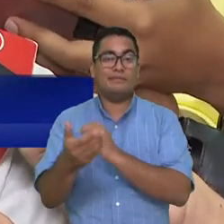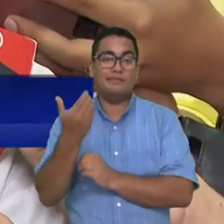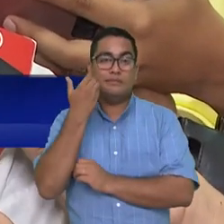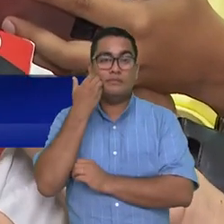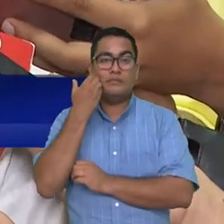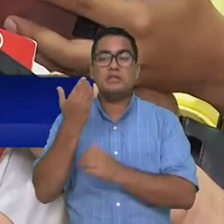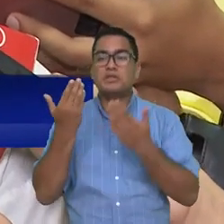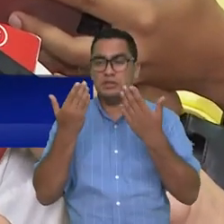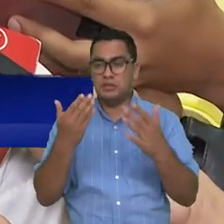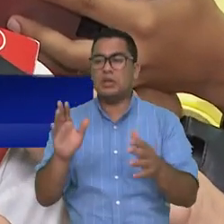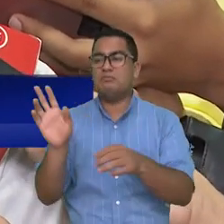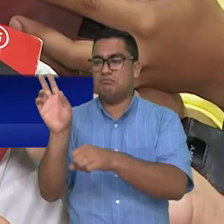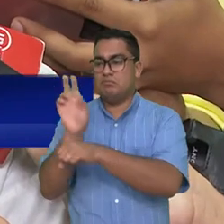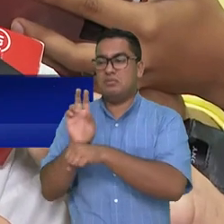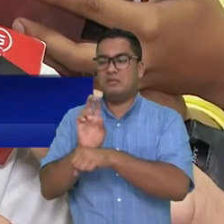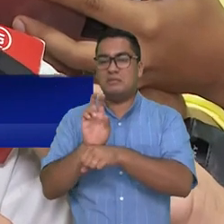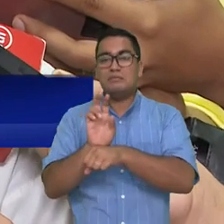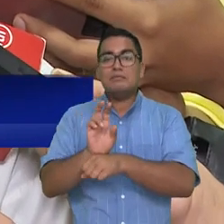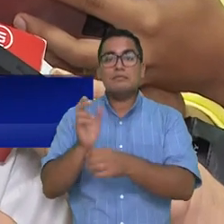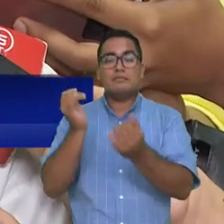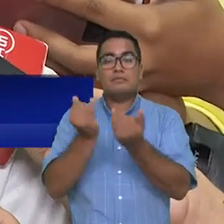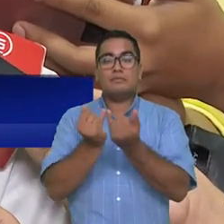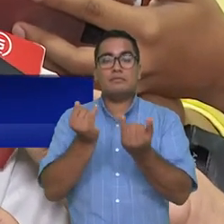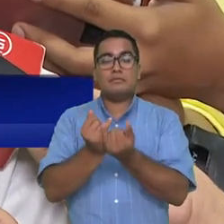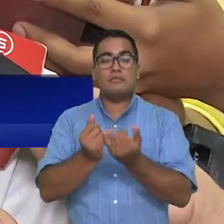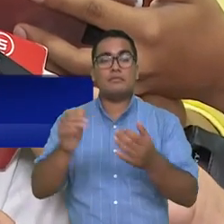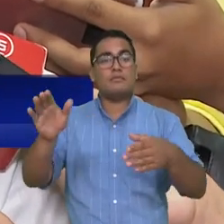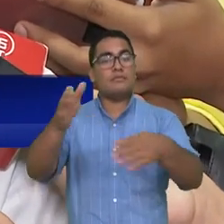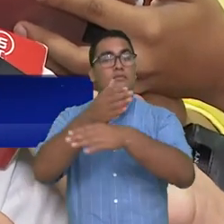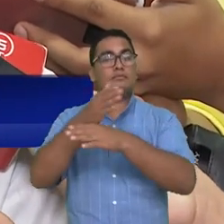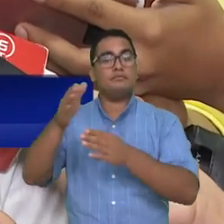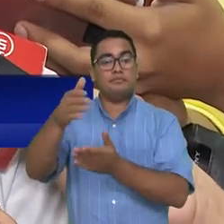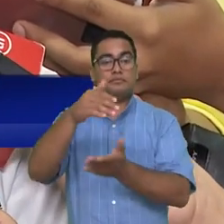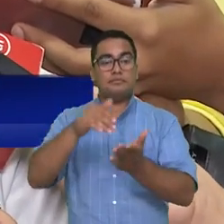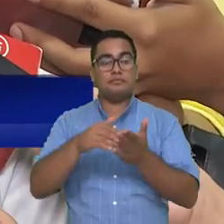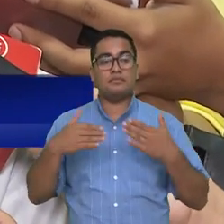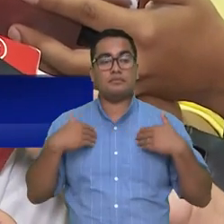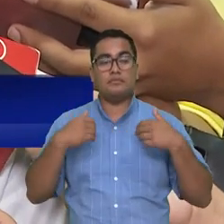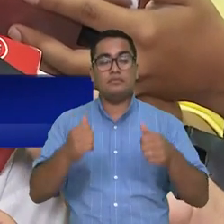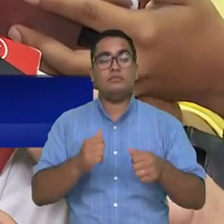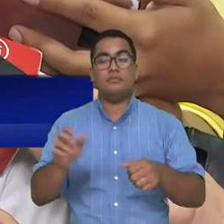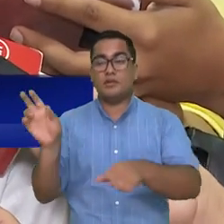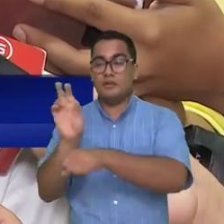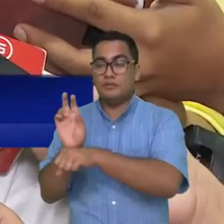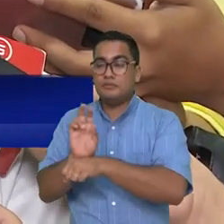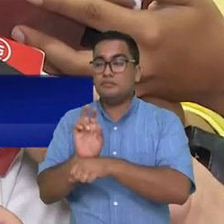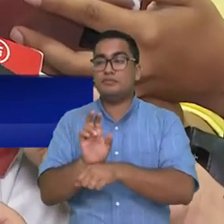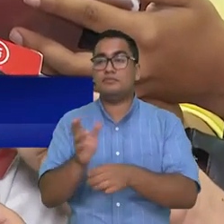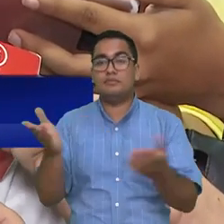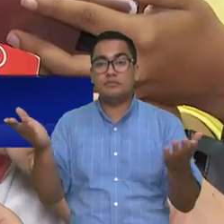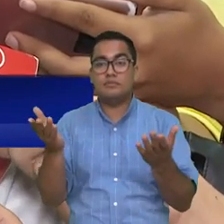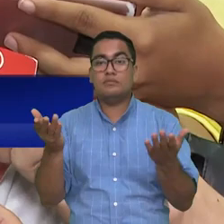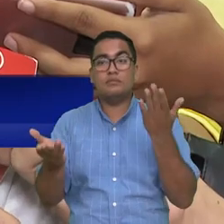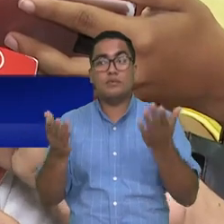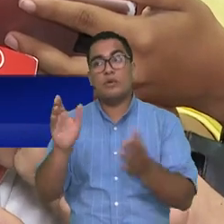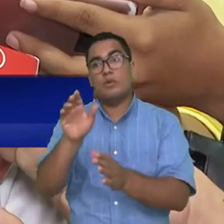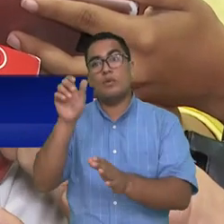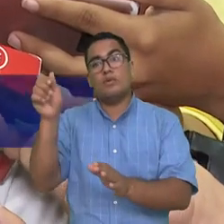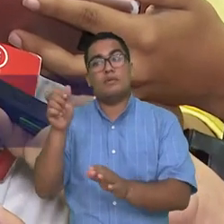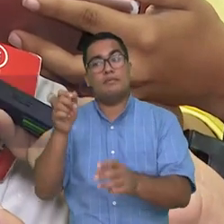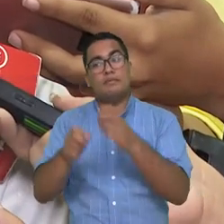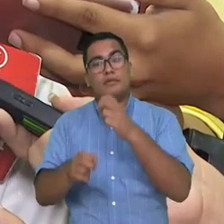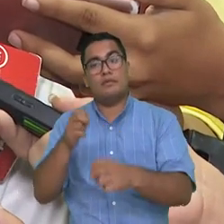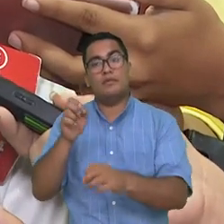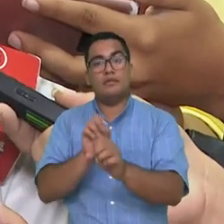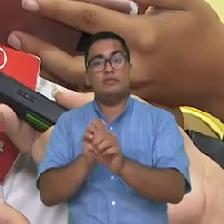una vigilancia establecida y también a través de las unidades de salud tenemos fortalecida nuestra vigilancia de captación de otros procesos